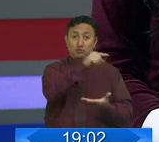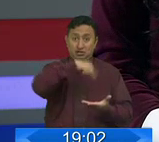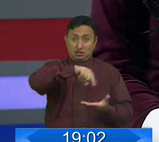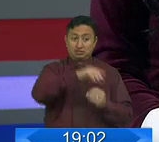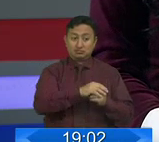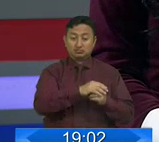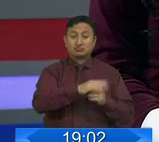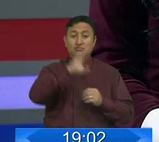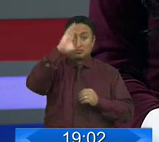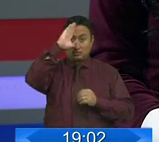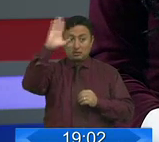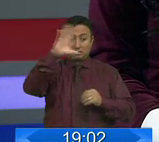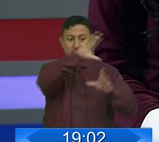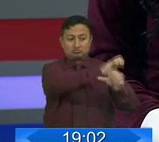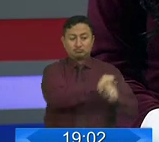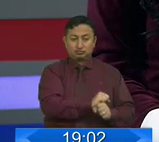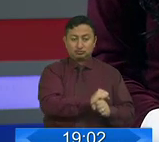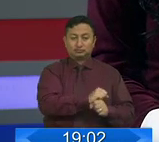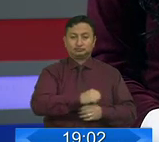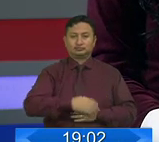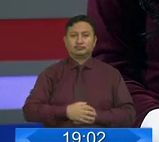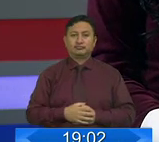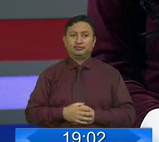agentes de la unidad de trata de personas.